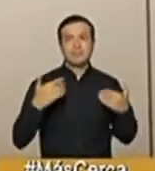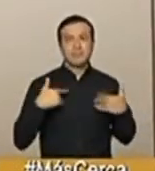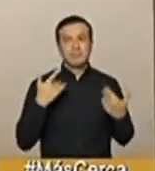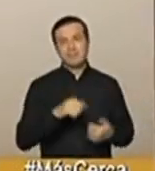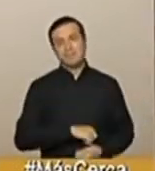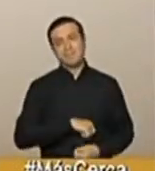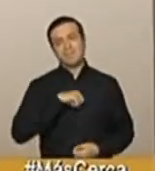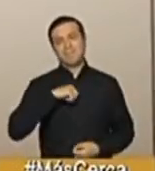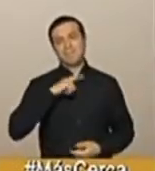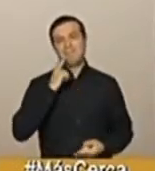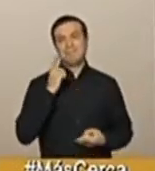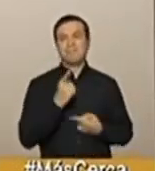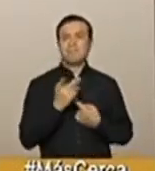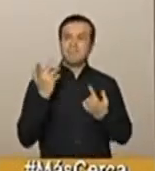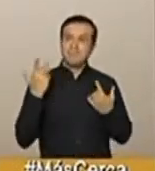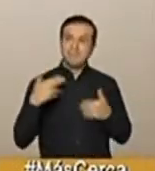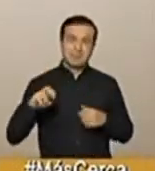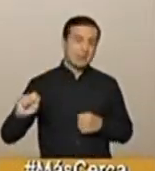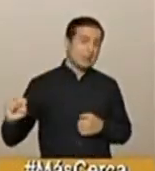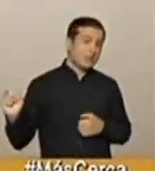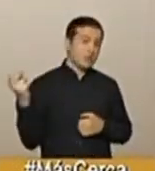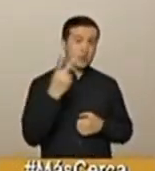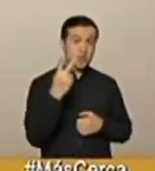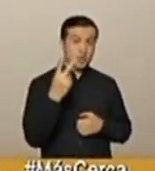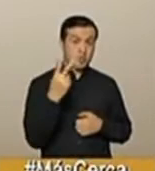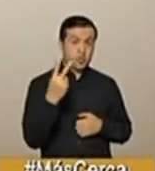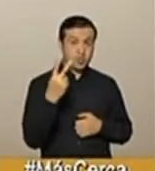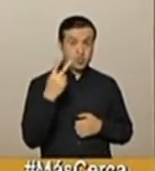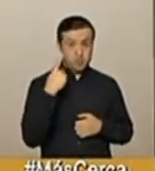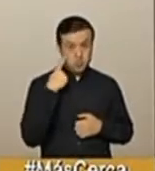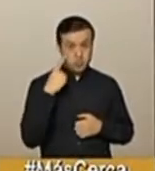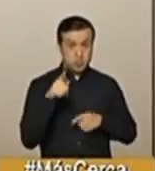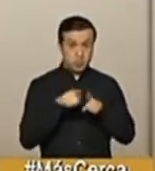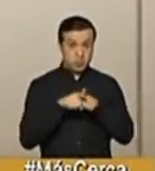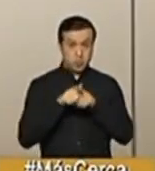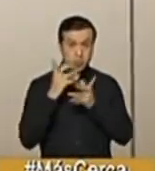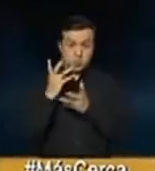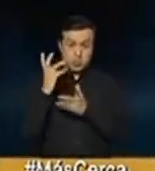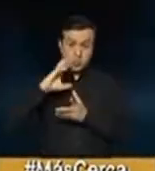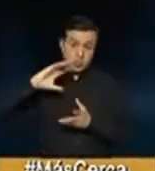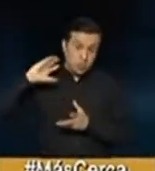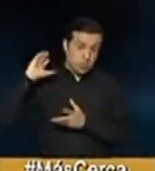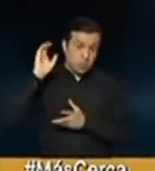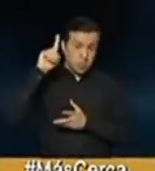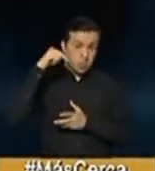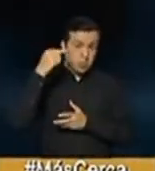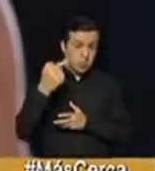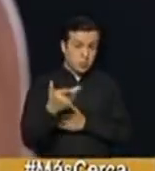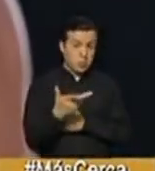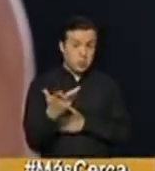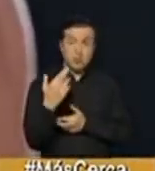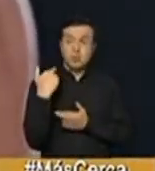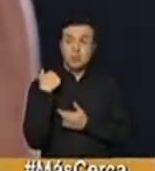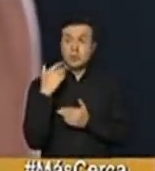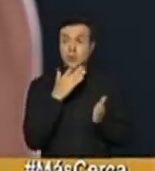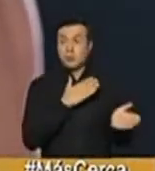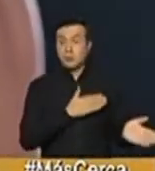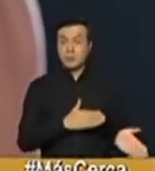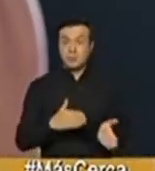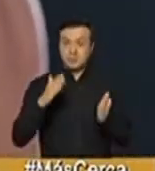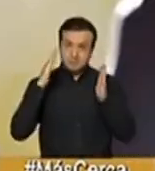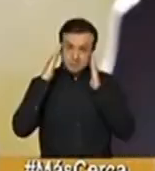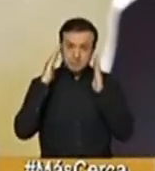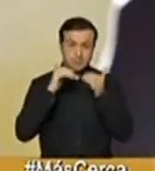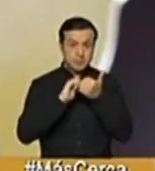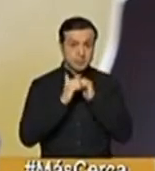orgullosa por haber obtenido el segundo lugar en la prueba de lanzamiento del disco. Estas competencias están destinadas